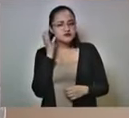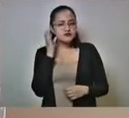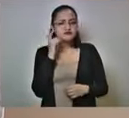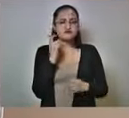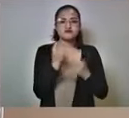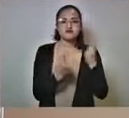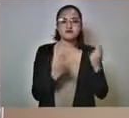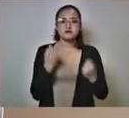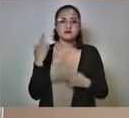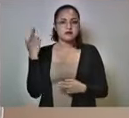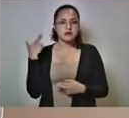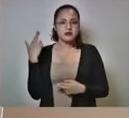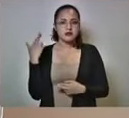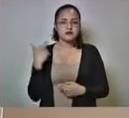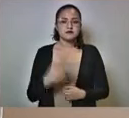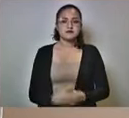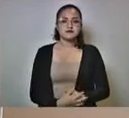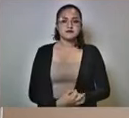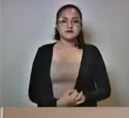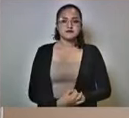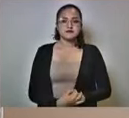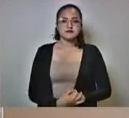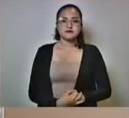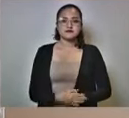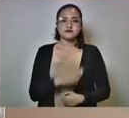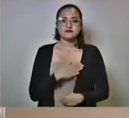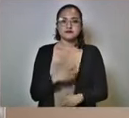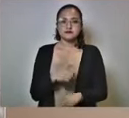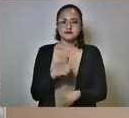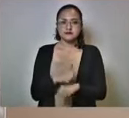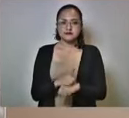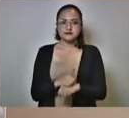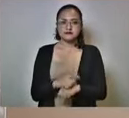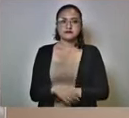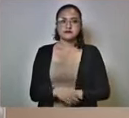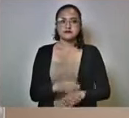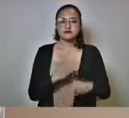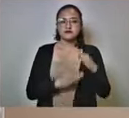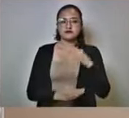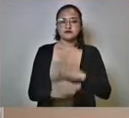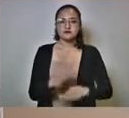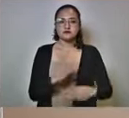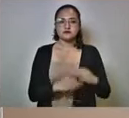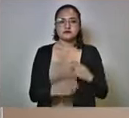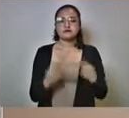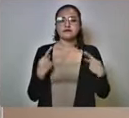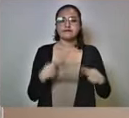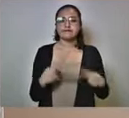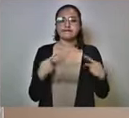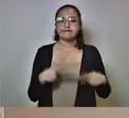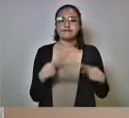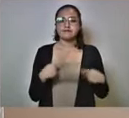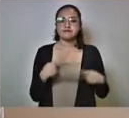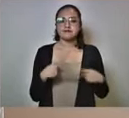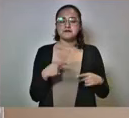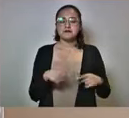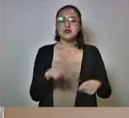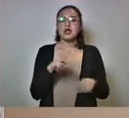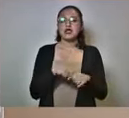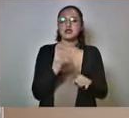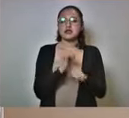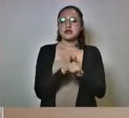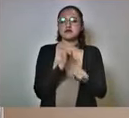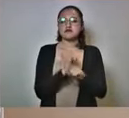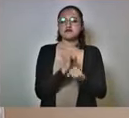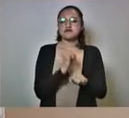de programas de radio. Buenos días a todos aquellos que se enlazan por la red,